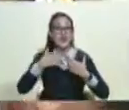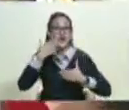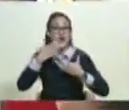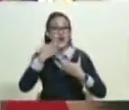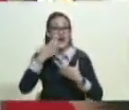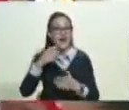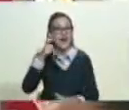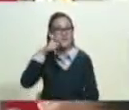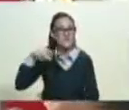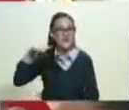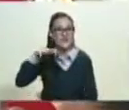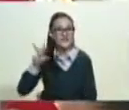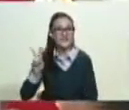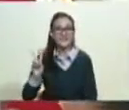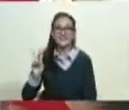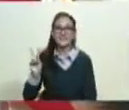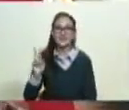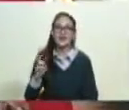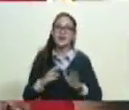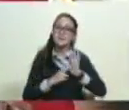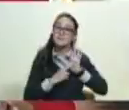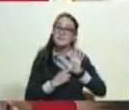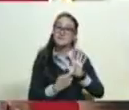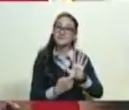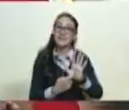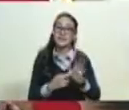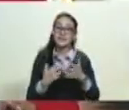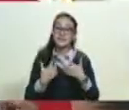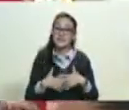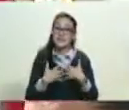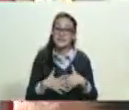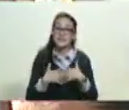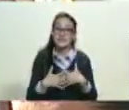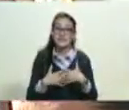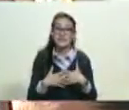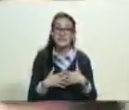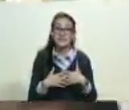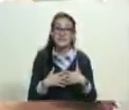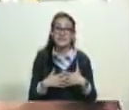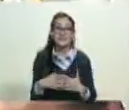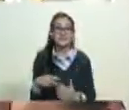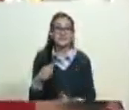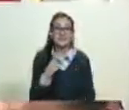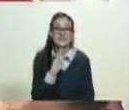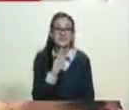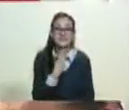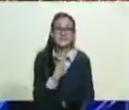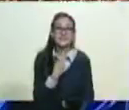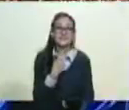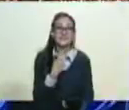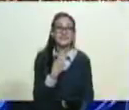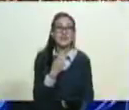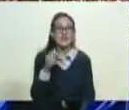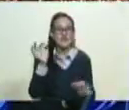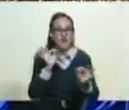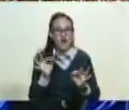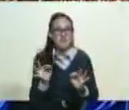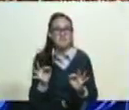Venezuela, pero a los representantes empresariales que aquí están, les decimos, construyan un